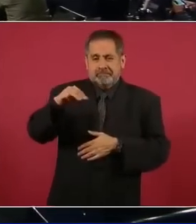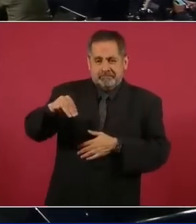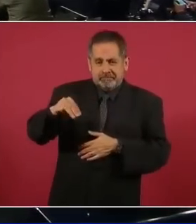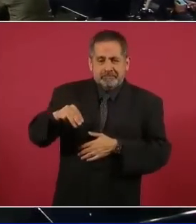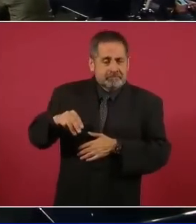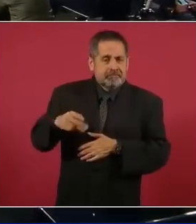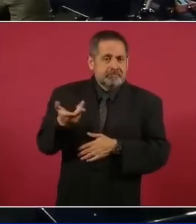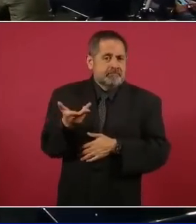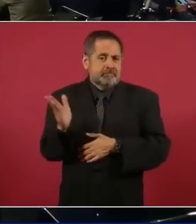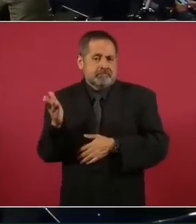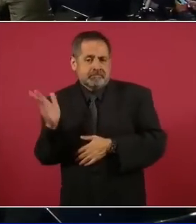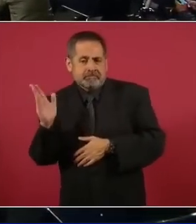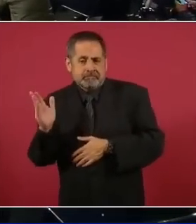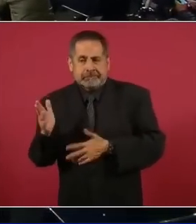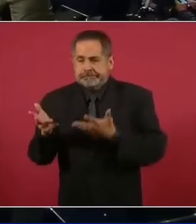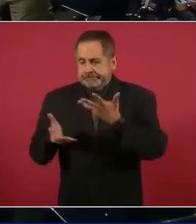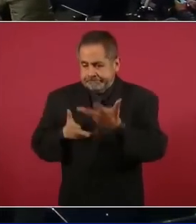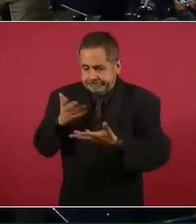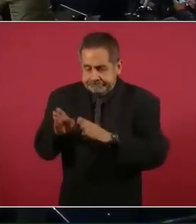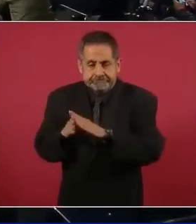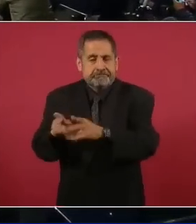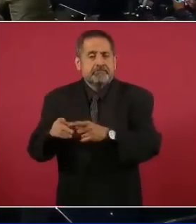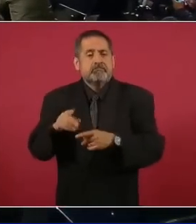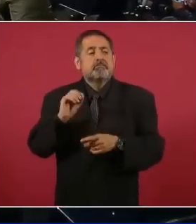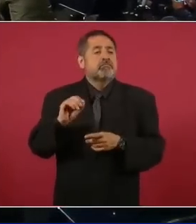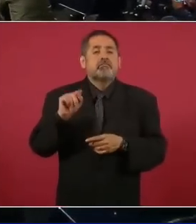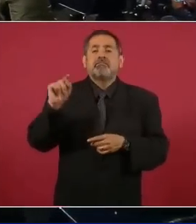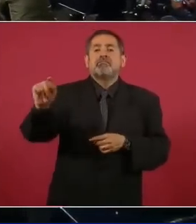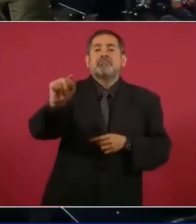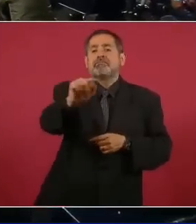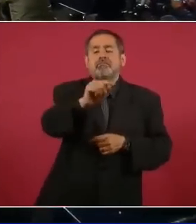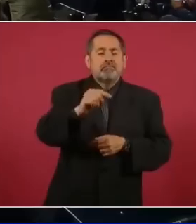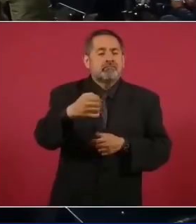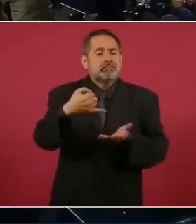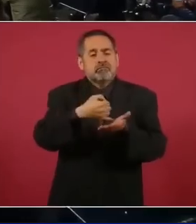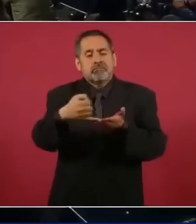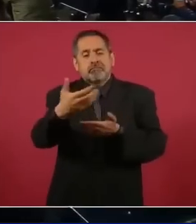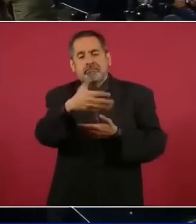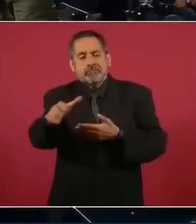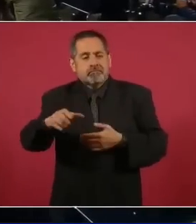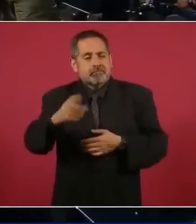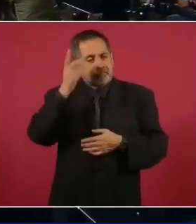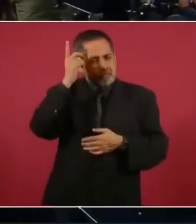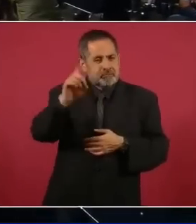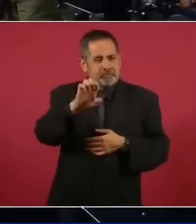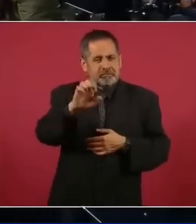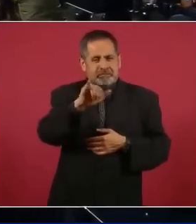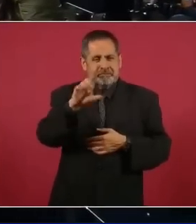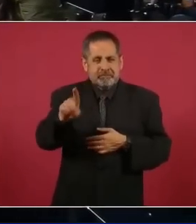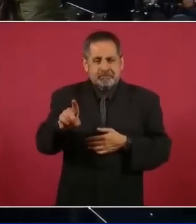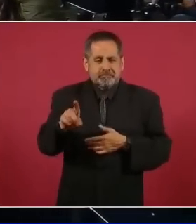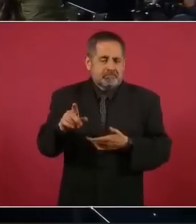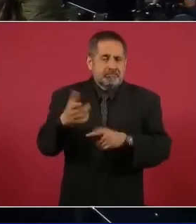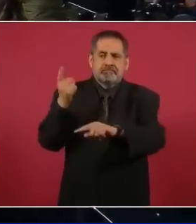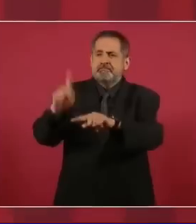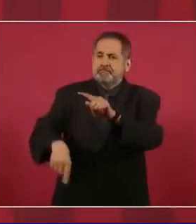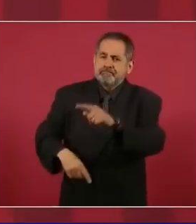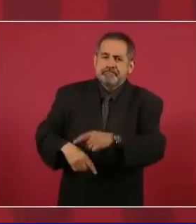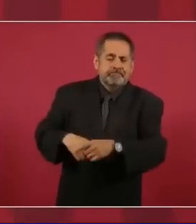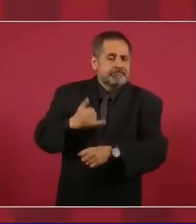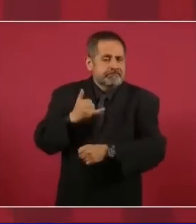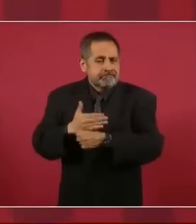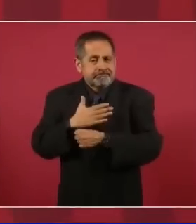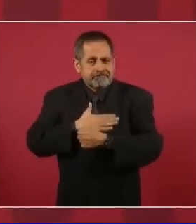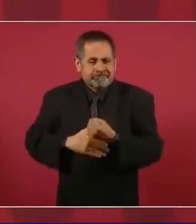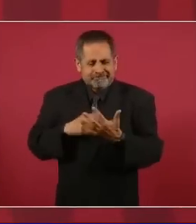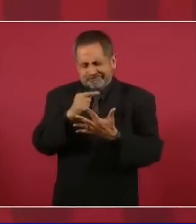injusticias a campesinos, ejidatarios, pero muchas.